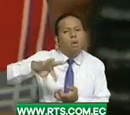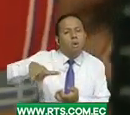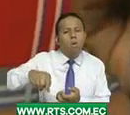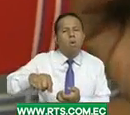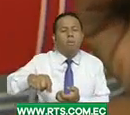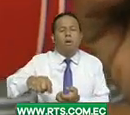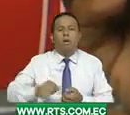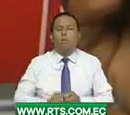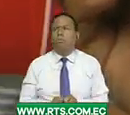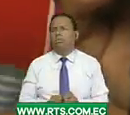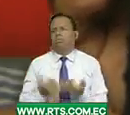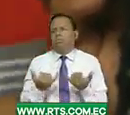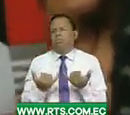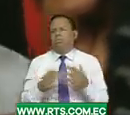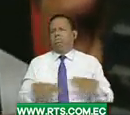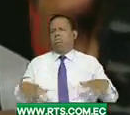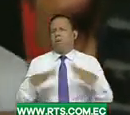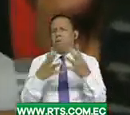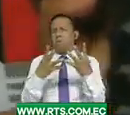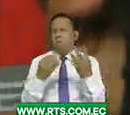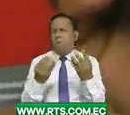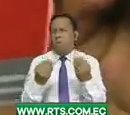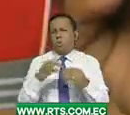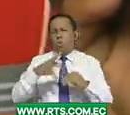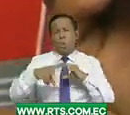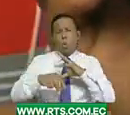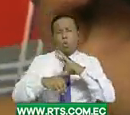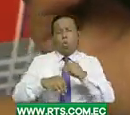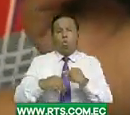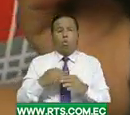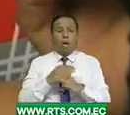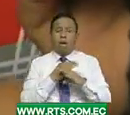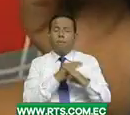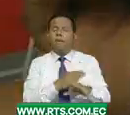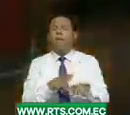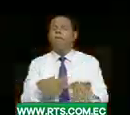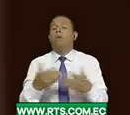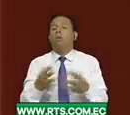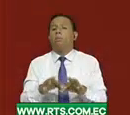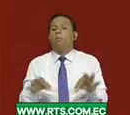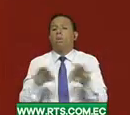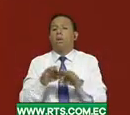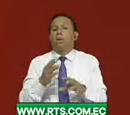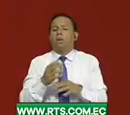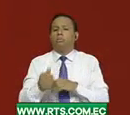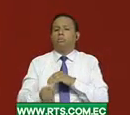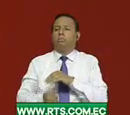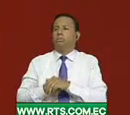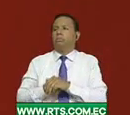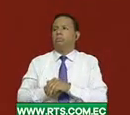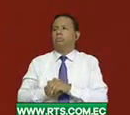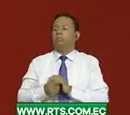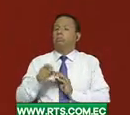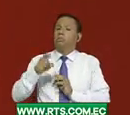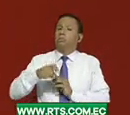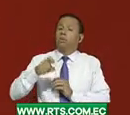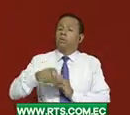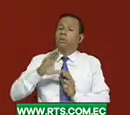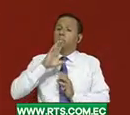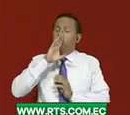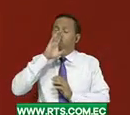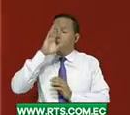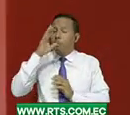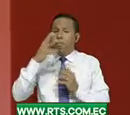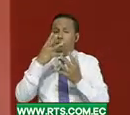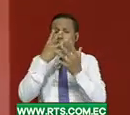mucha delincuencia, la verdad. Para evitar eso hay que mejor estar seguras. Quieras o no, debes de tener rejas. Quieras o no. Es una